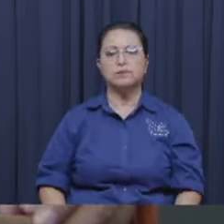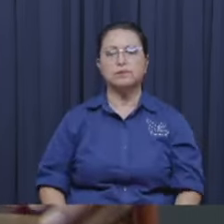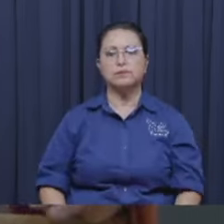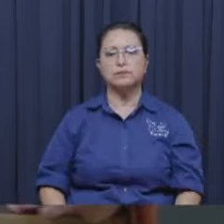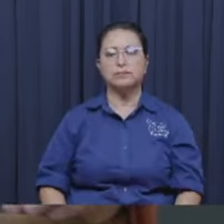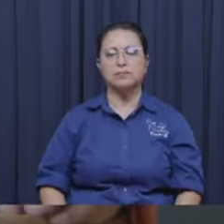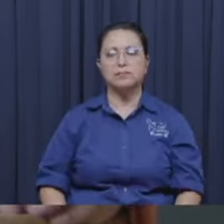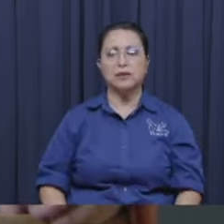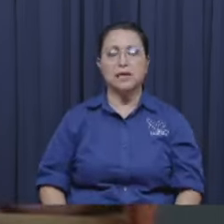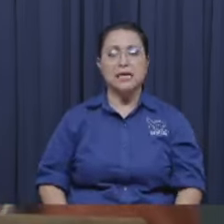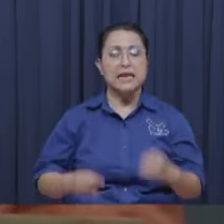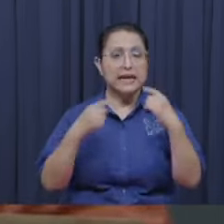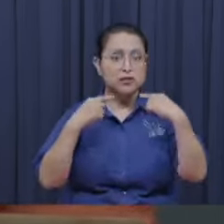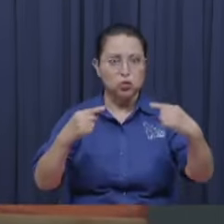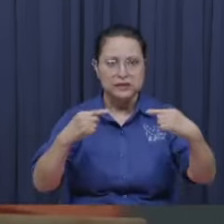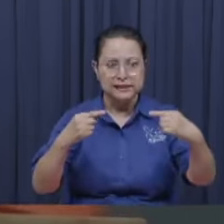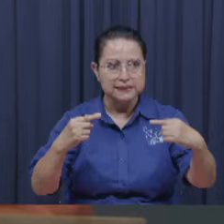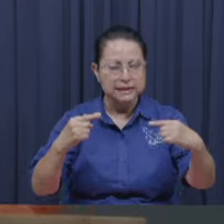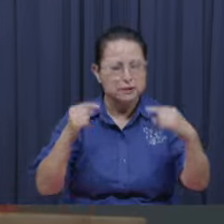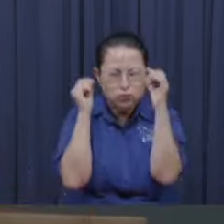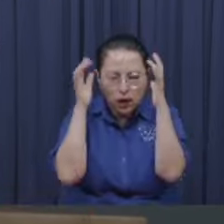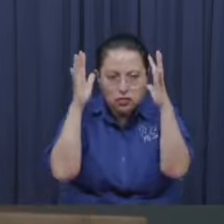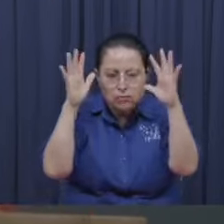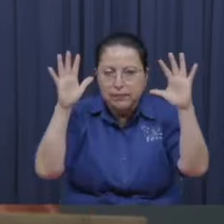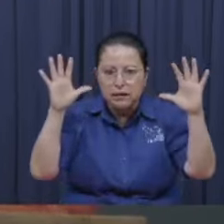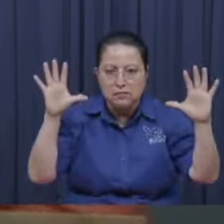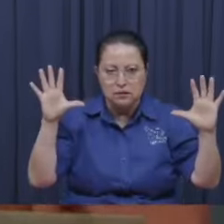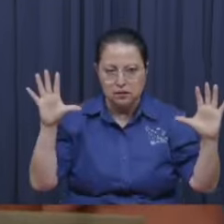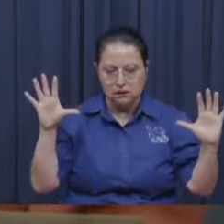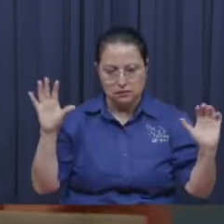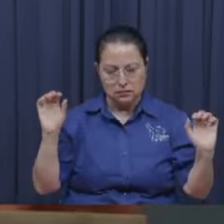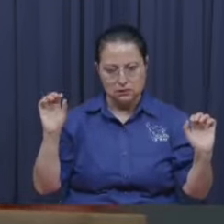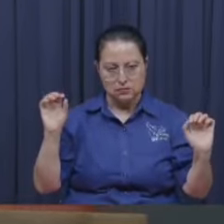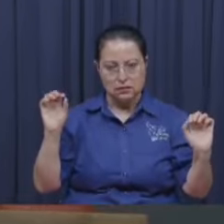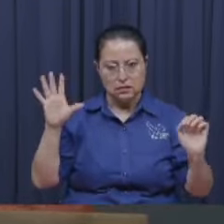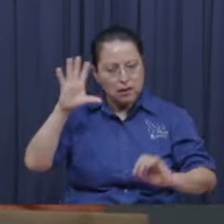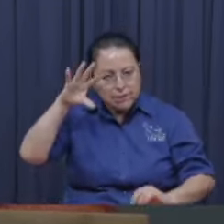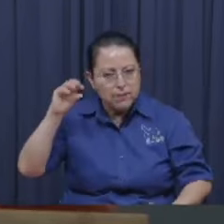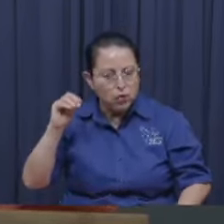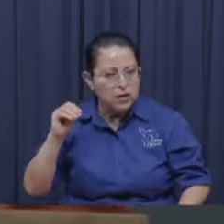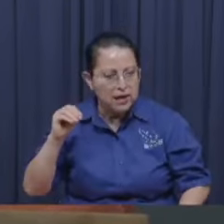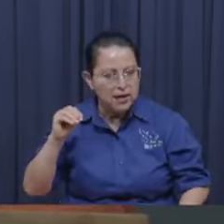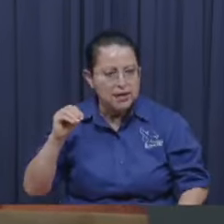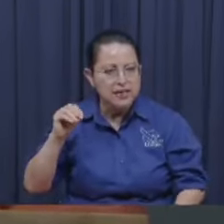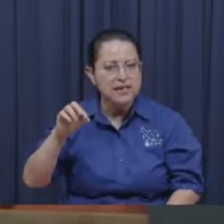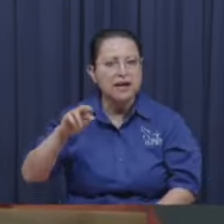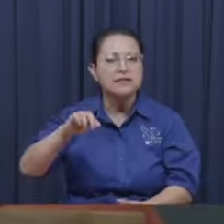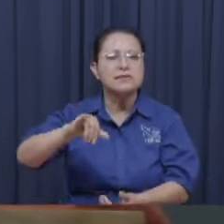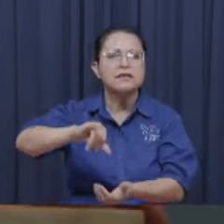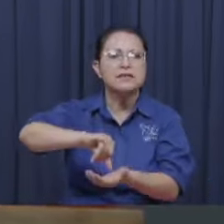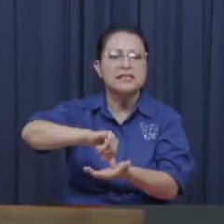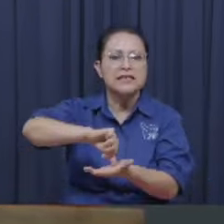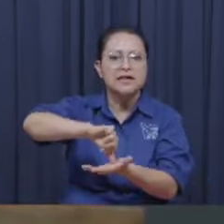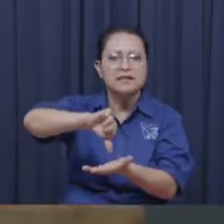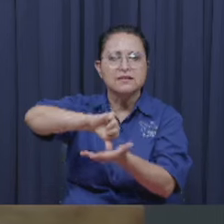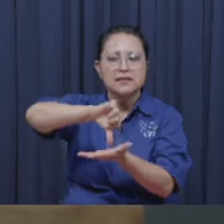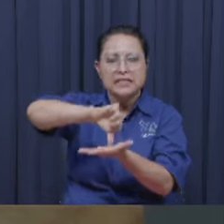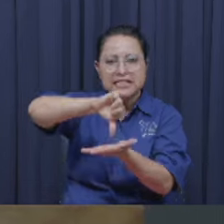es escandaloso. ¿Por qué razón? Porque en este momento que Irán ataca a